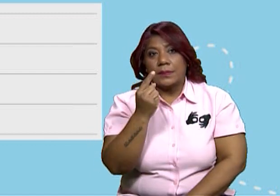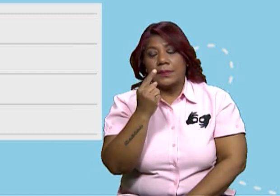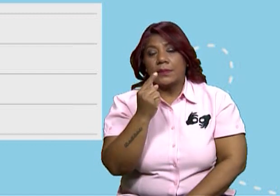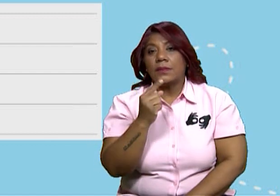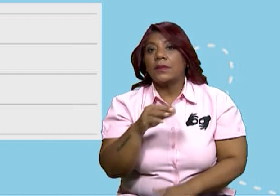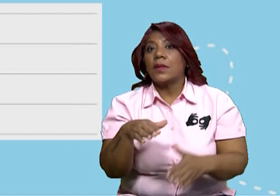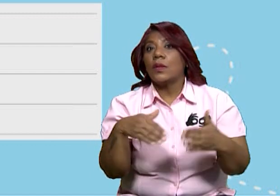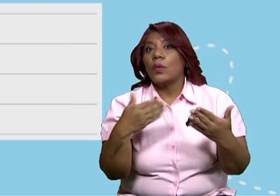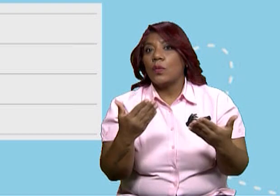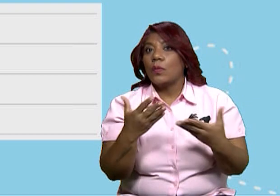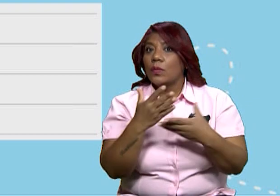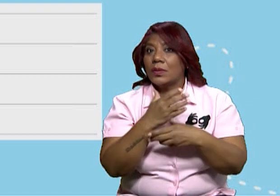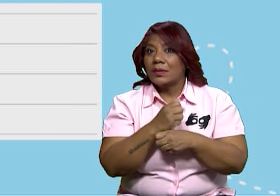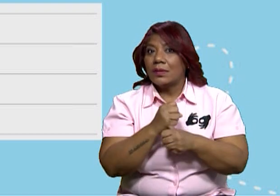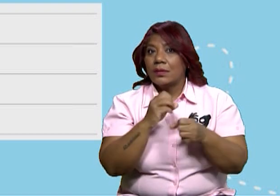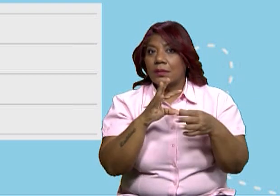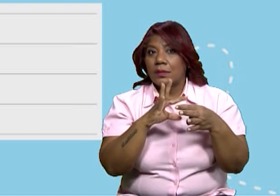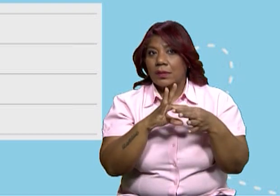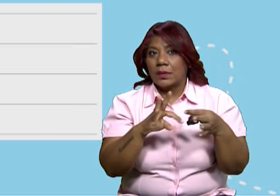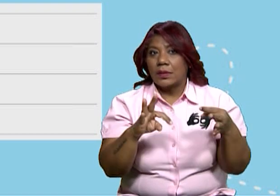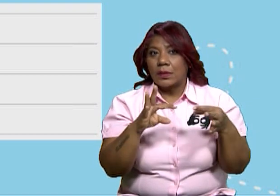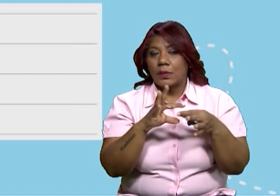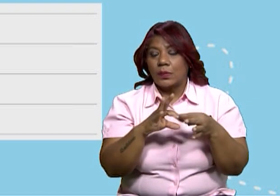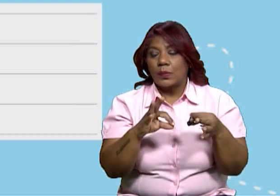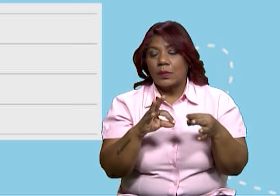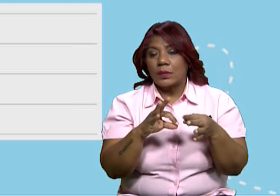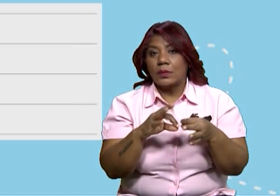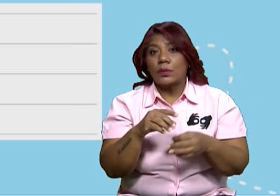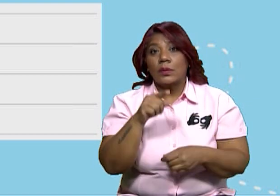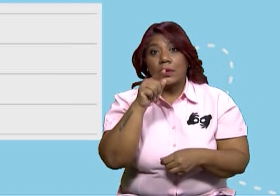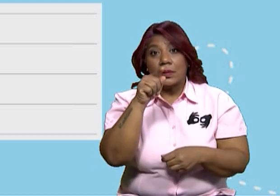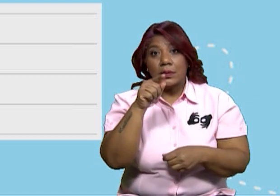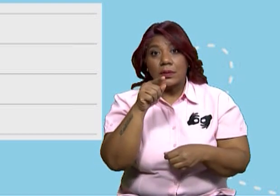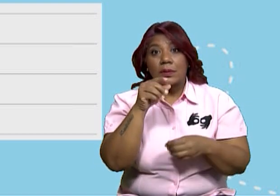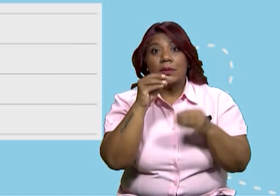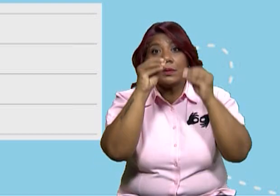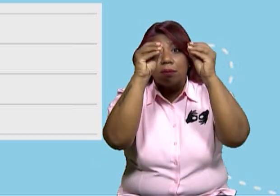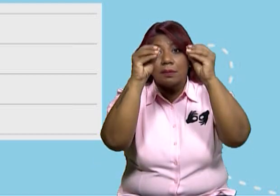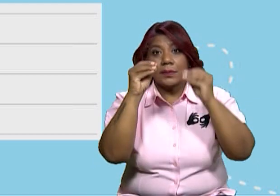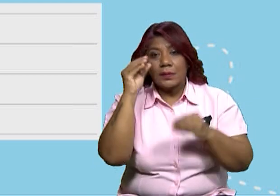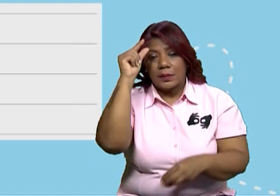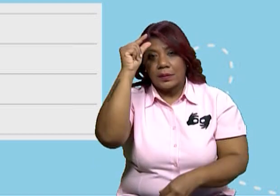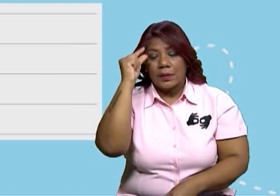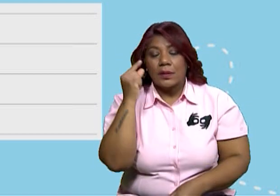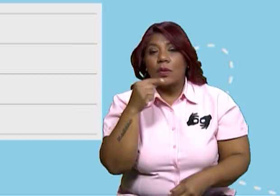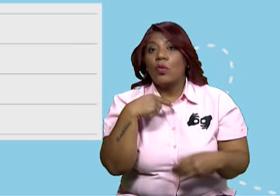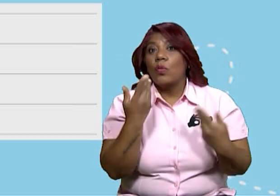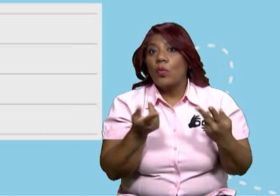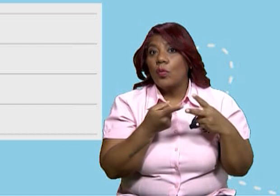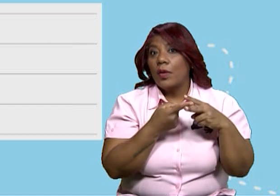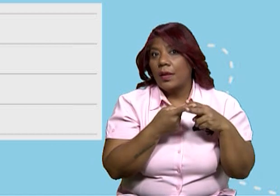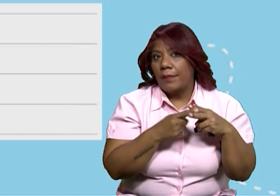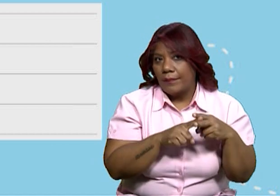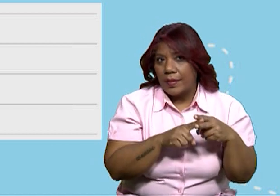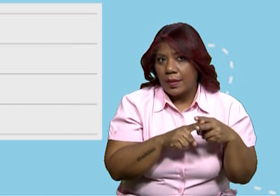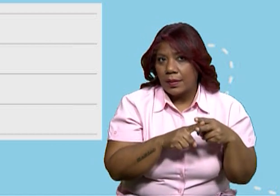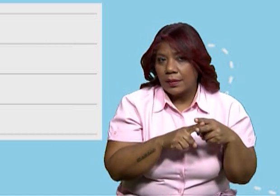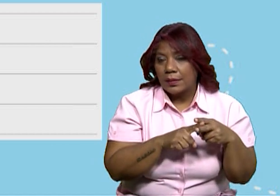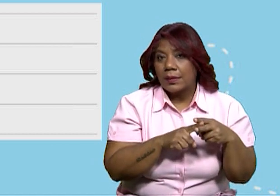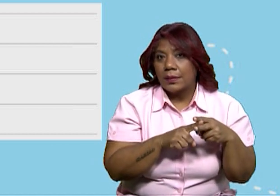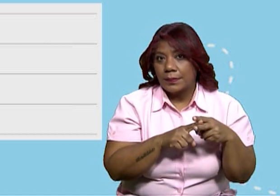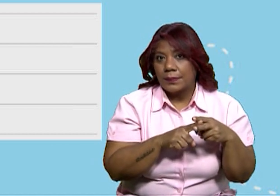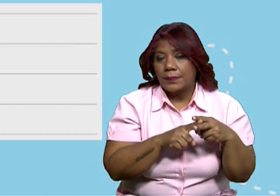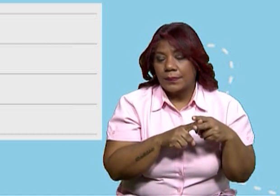la narración. Recordamos que ya nosotros dimos en el cuento el inicio,